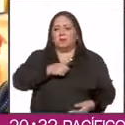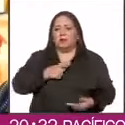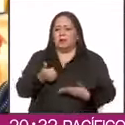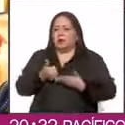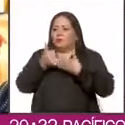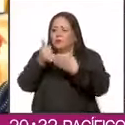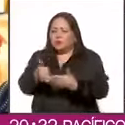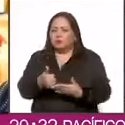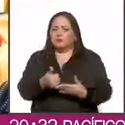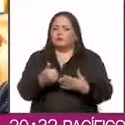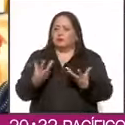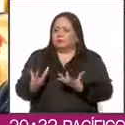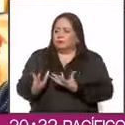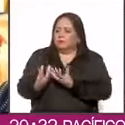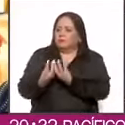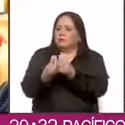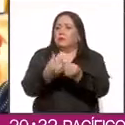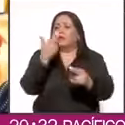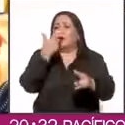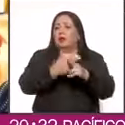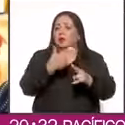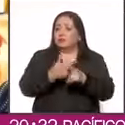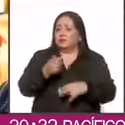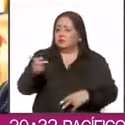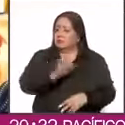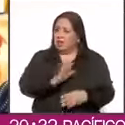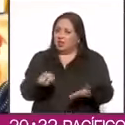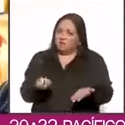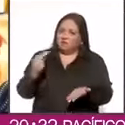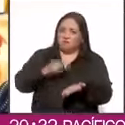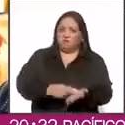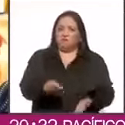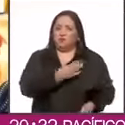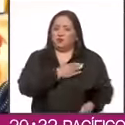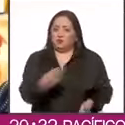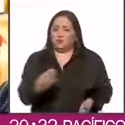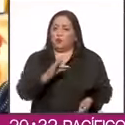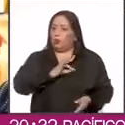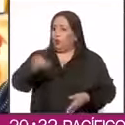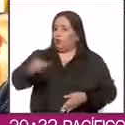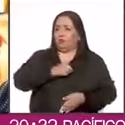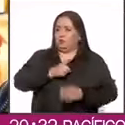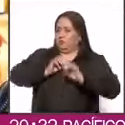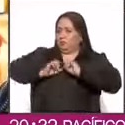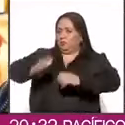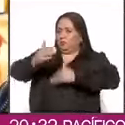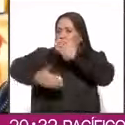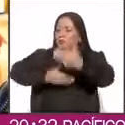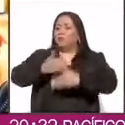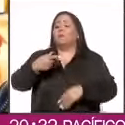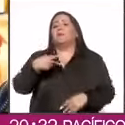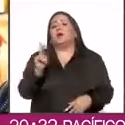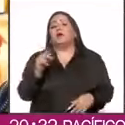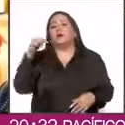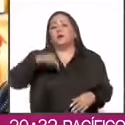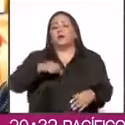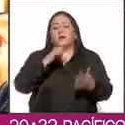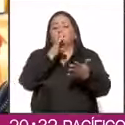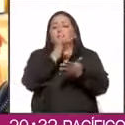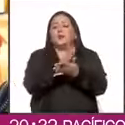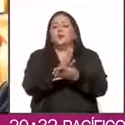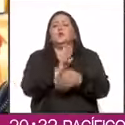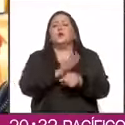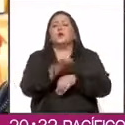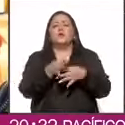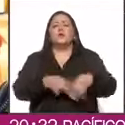mano, caminar a su lado hasta que se ponga de pie y siga adelante. Hoy, lo único que